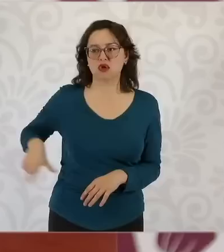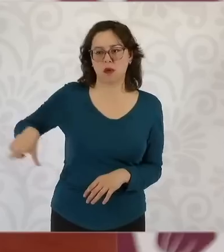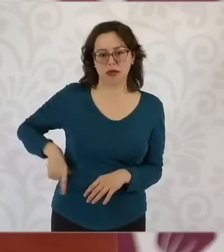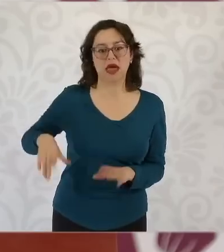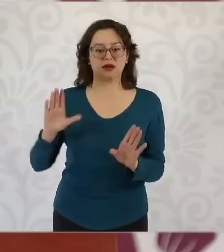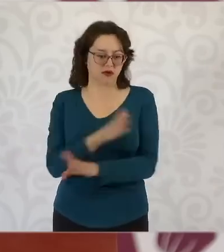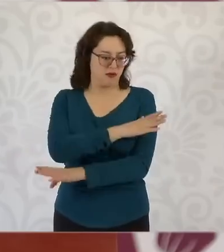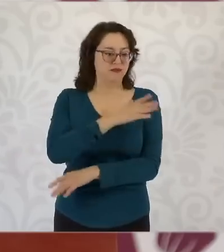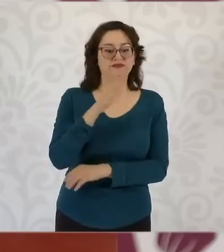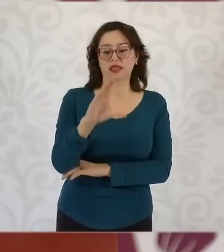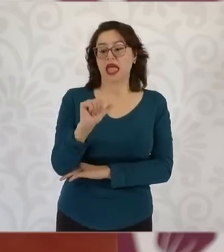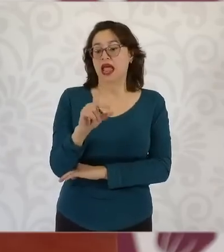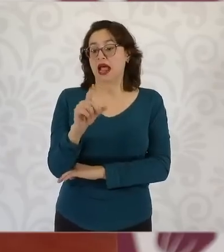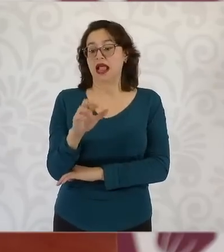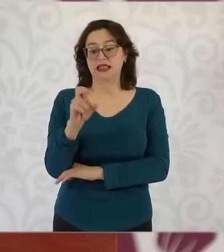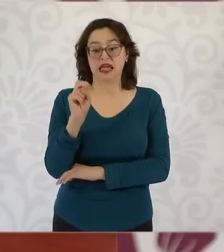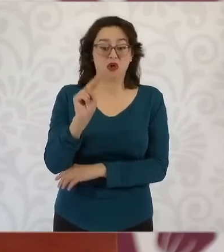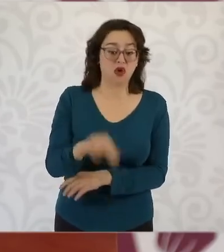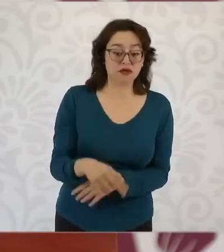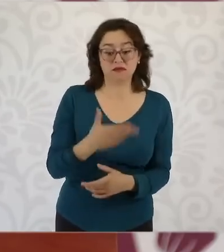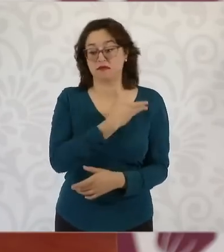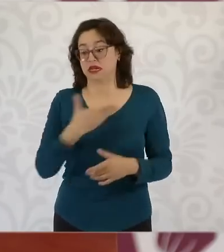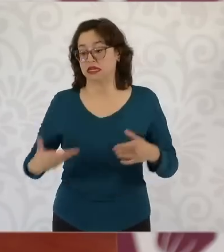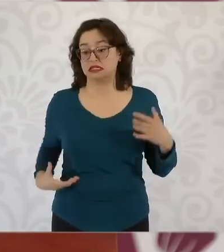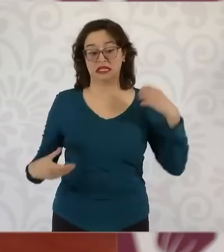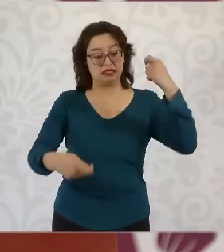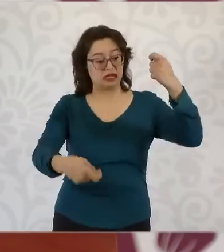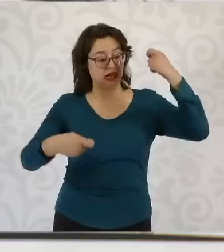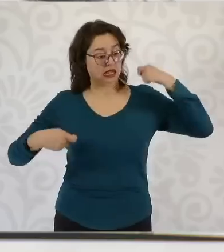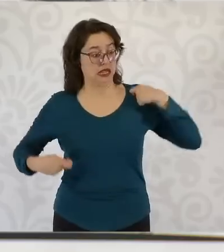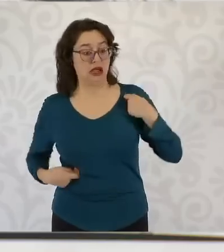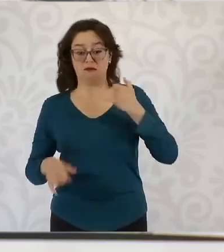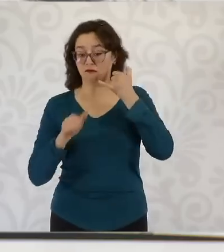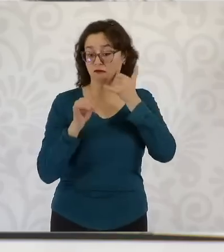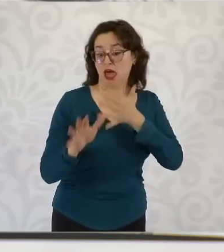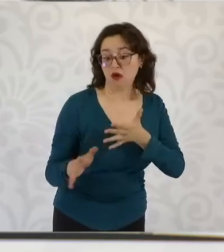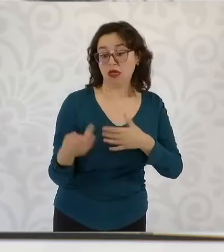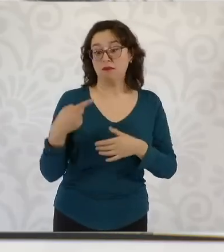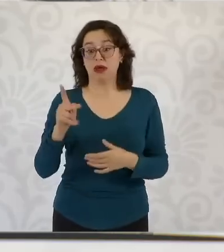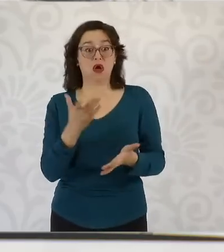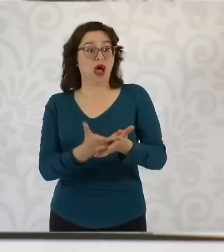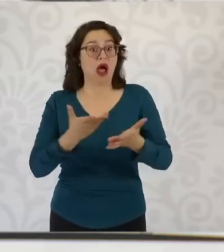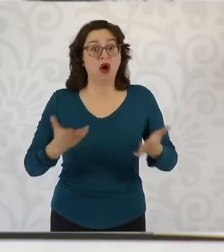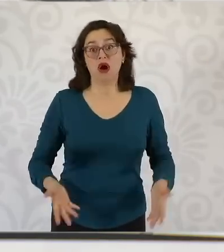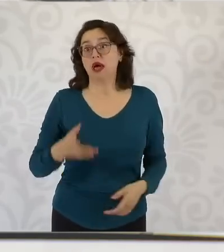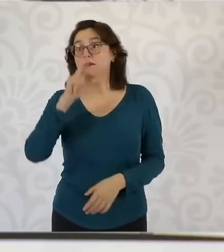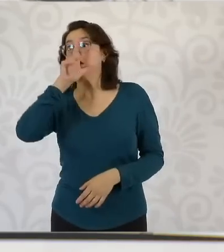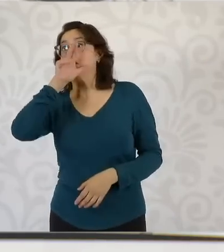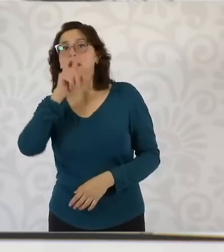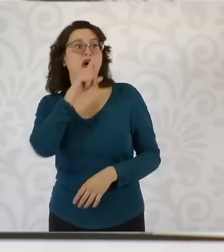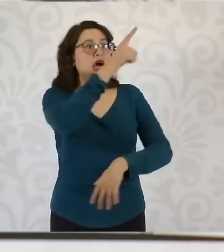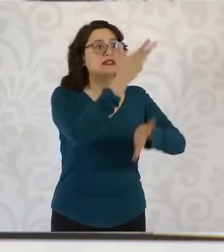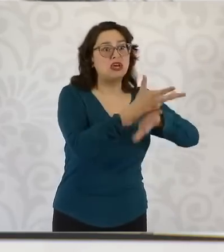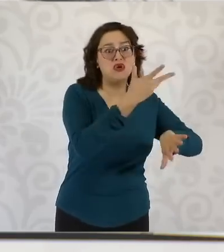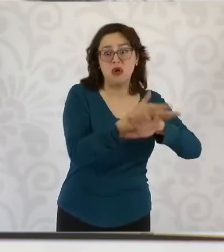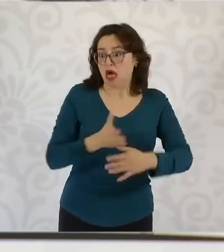Calderón, que llegó a la presidencia, haya sido como haya sido, y que ahora está muy preocupado porque Estados Unidos no va a intervenir en México. Pues es